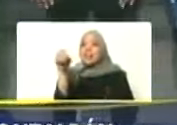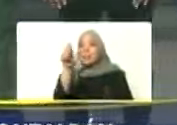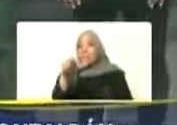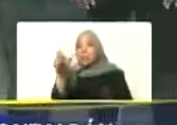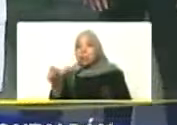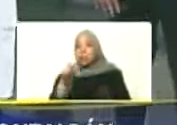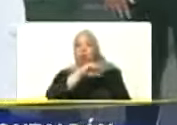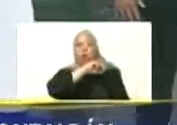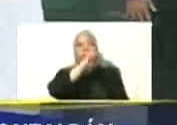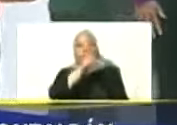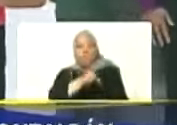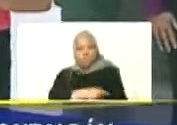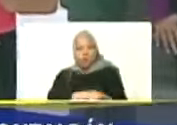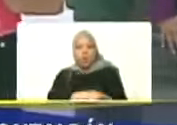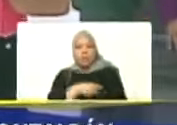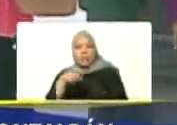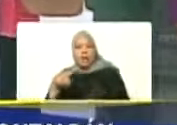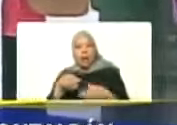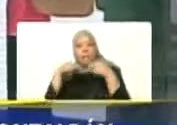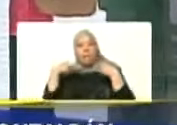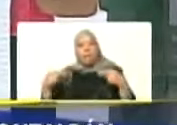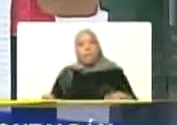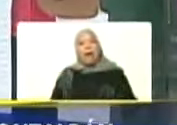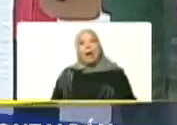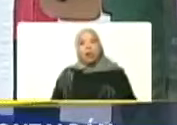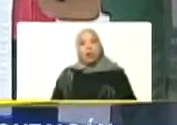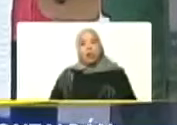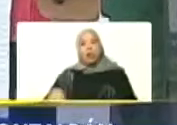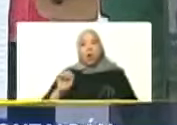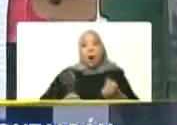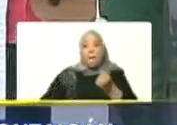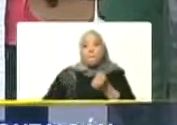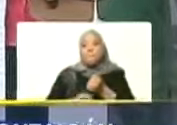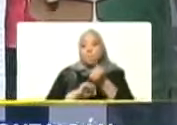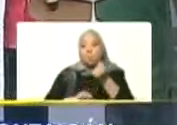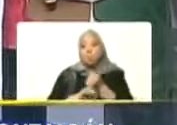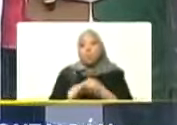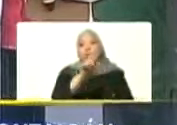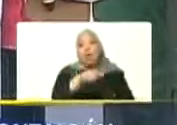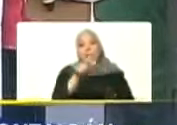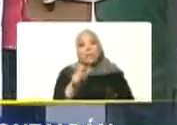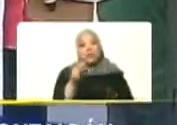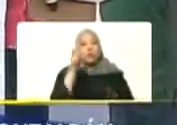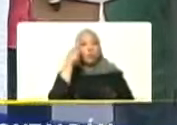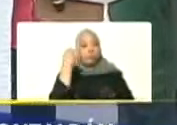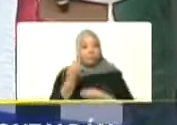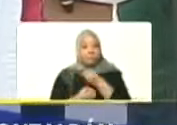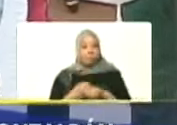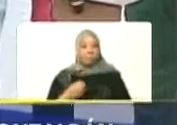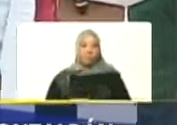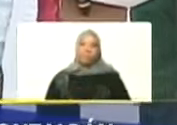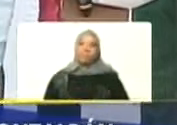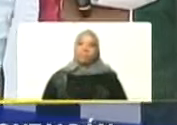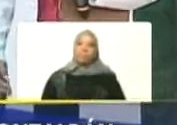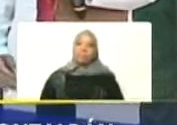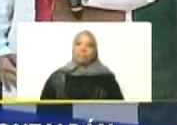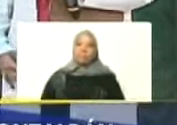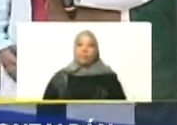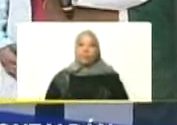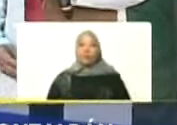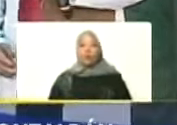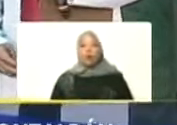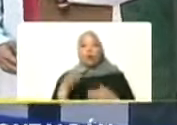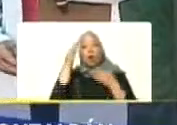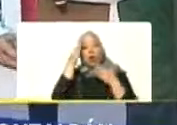humana, hay recursos materiales, más el aporte y el apoyo que usted está dando, presidente. Adelante, Génesis. Bueno, buenas tardes,